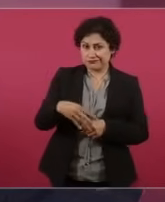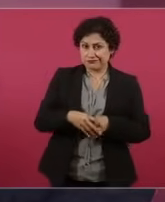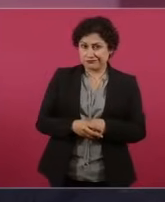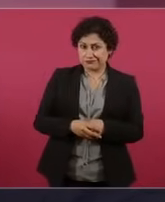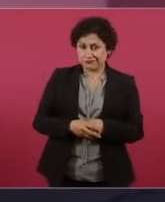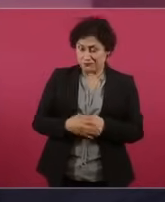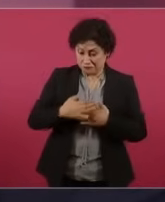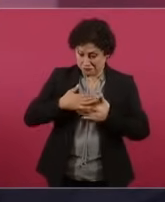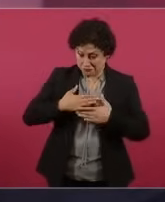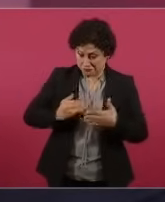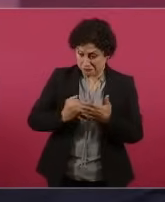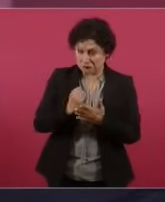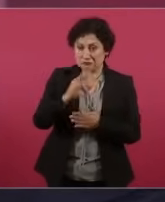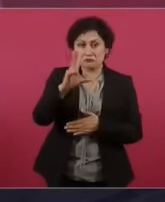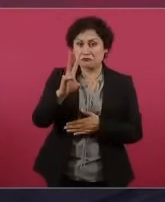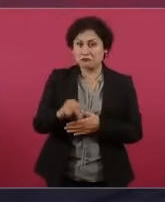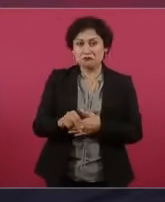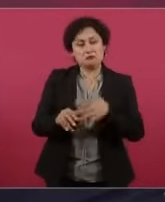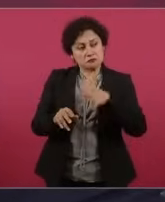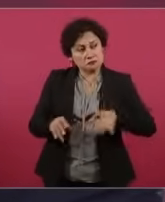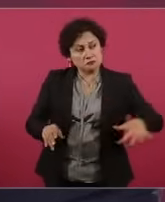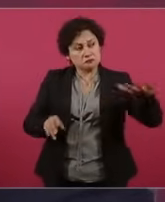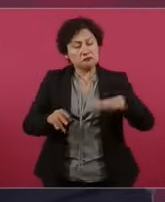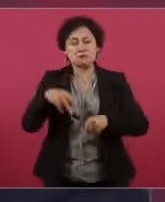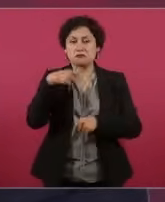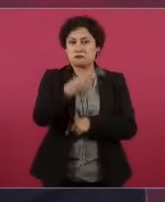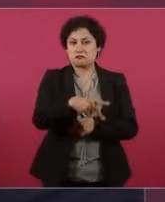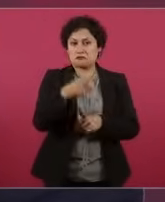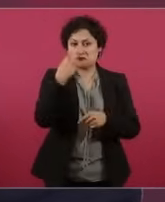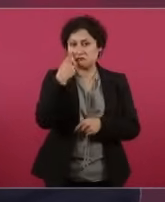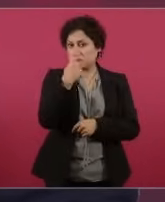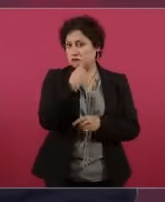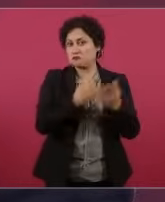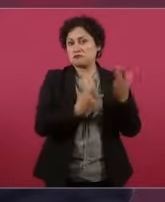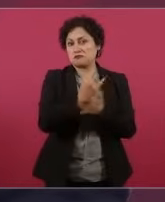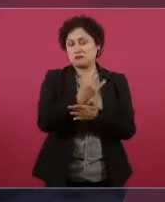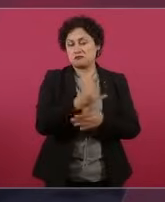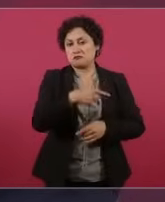El pueblo debe decidir.